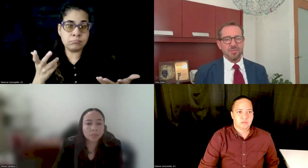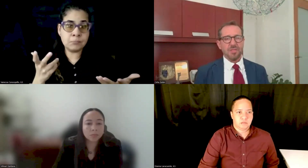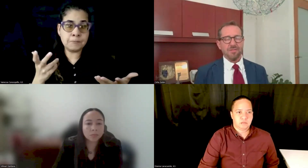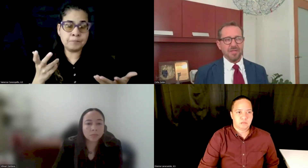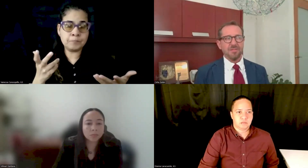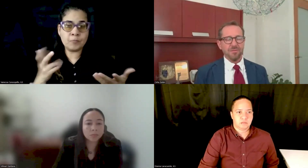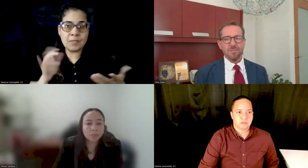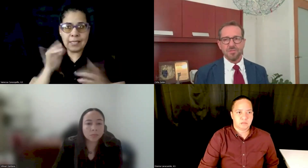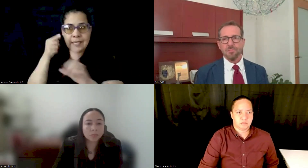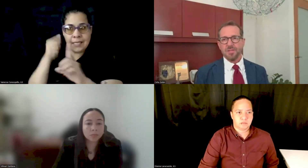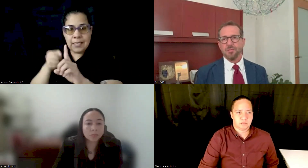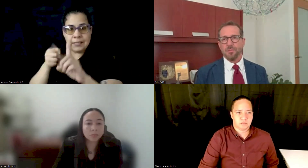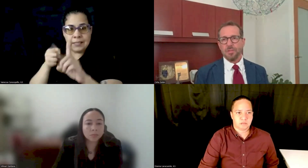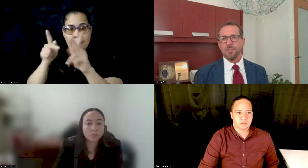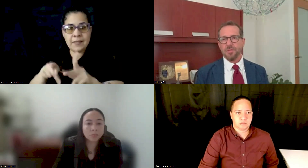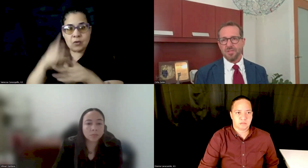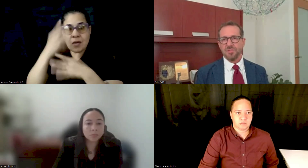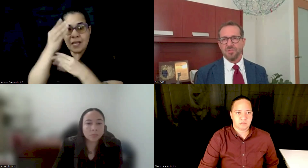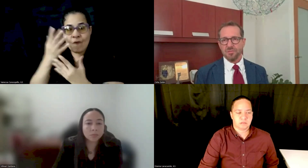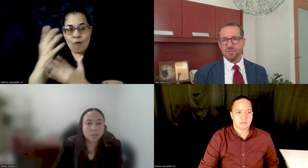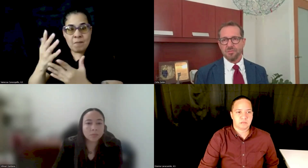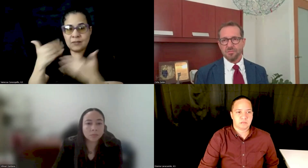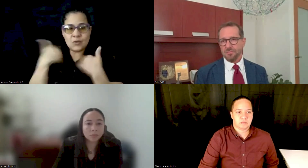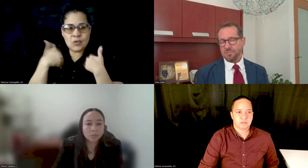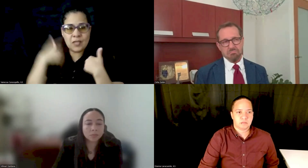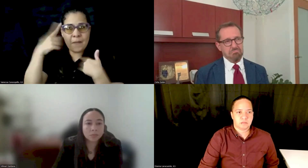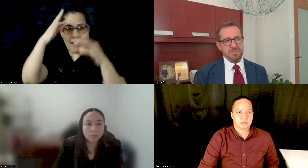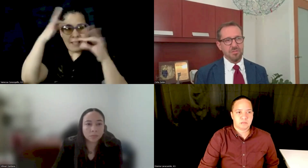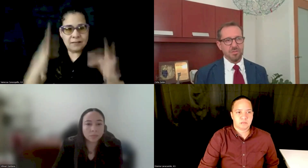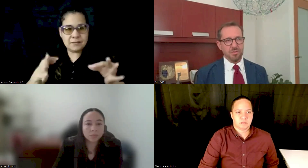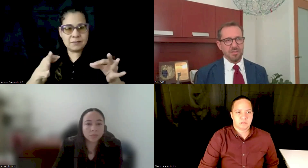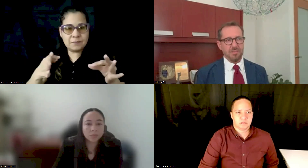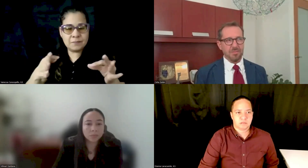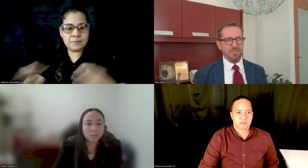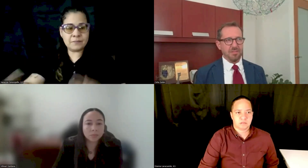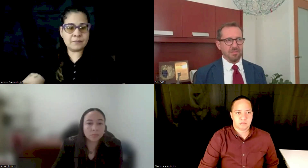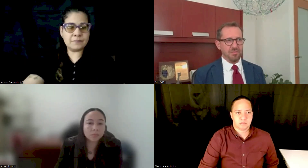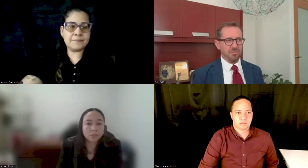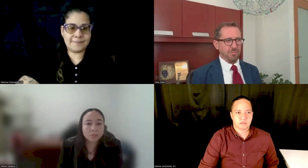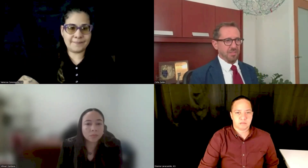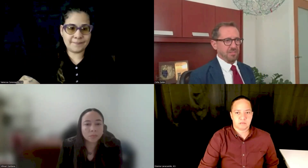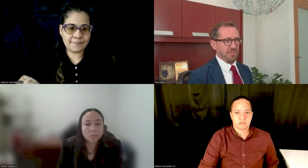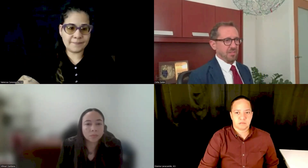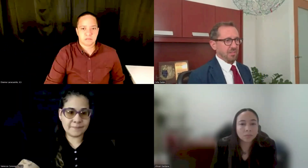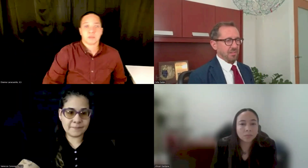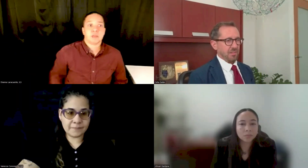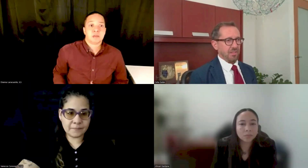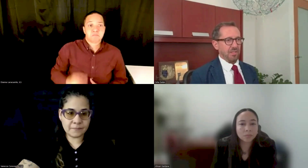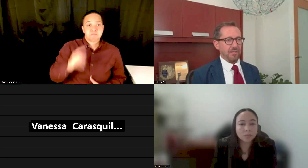esta persona le falta información para poder tomar una decisión. Y yo creo que la primera intervención pudiera